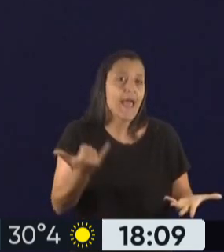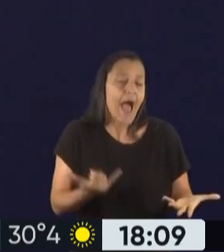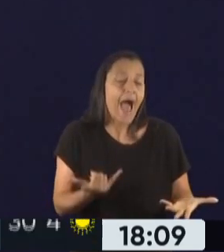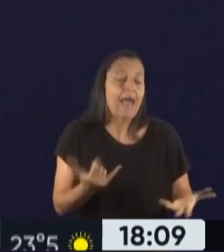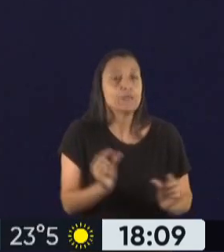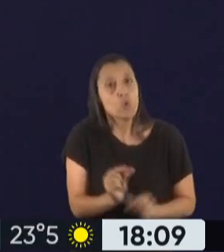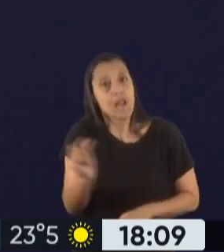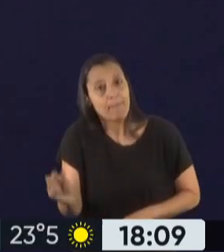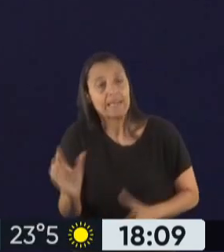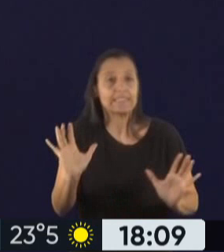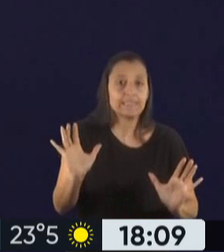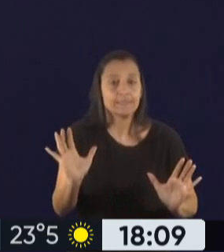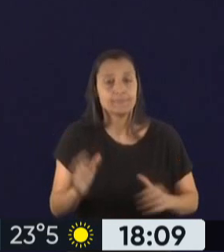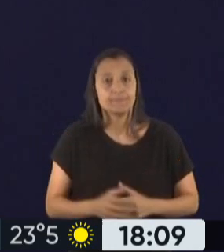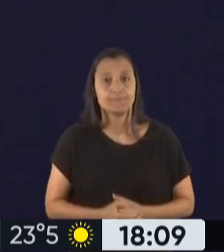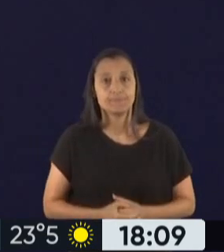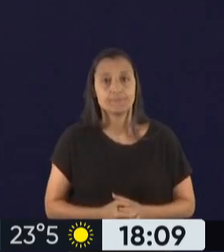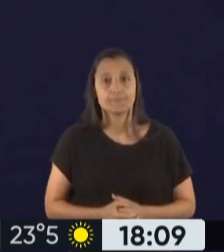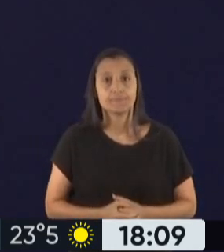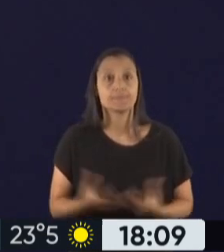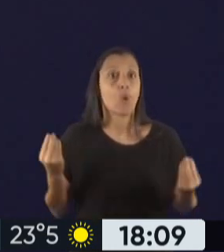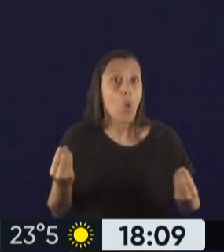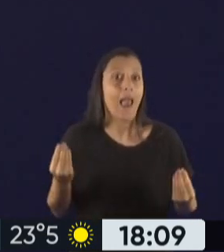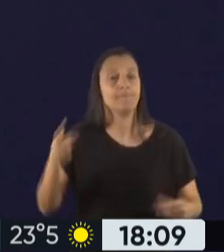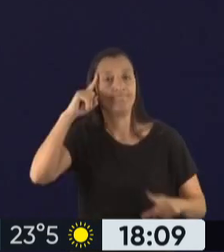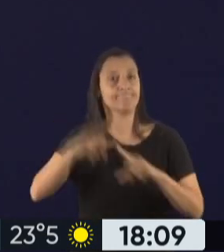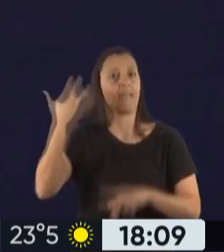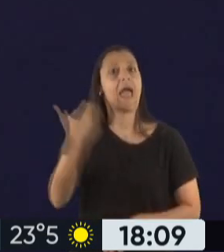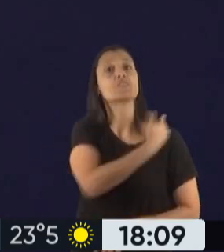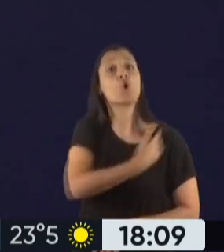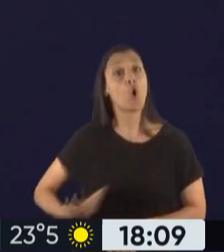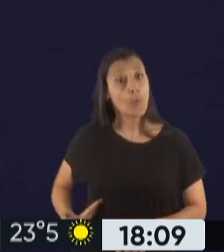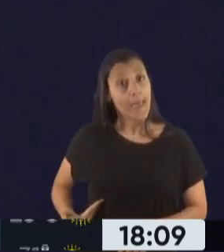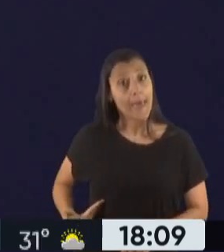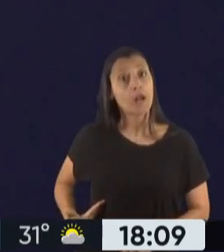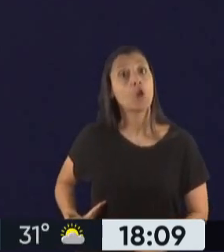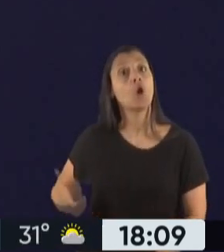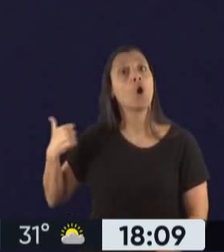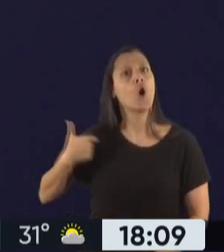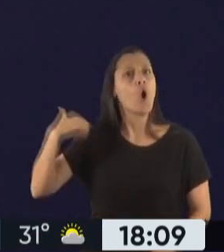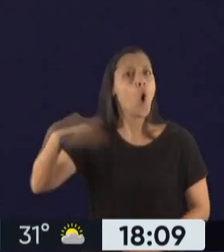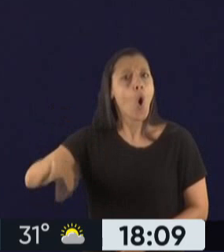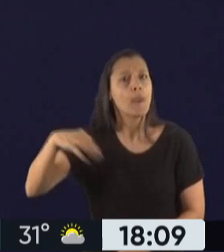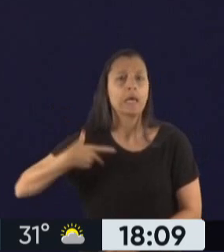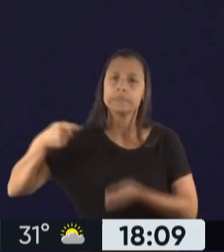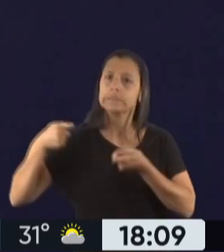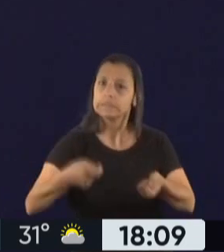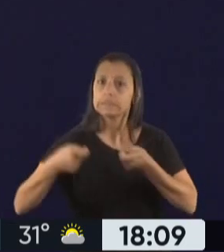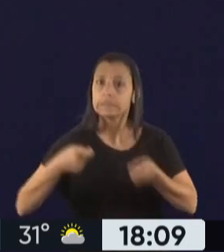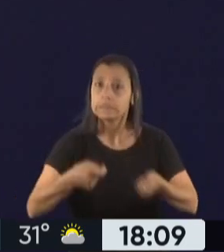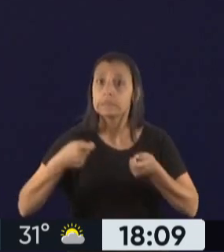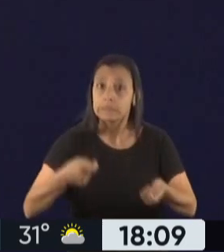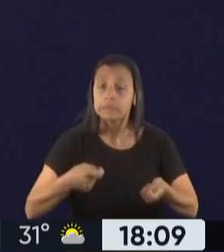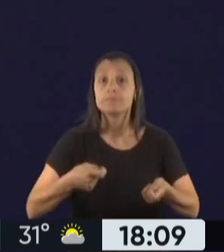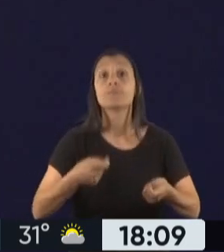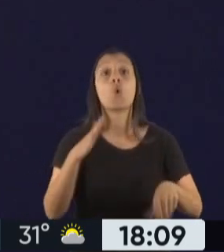contrapartida que el el gobierno anterior obligó a los propios por